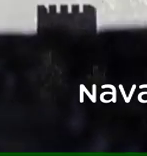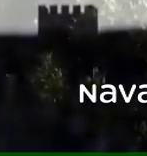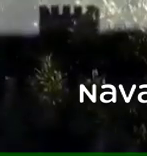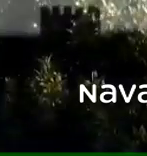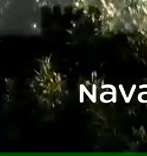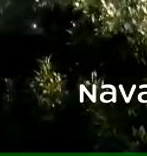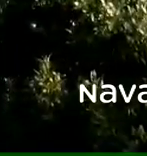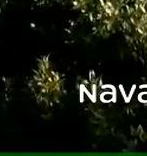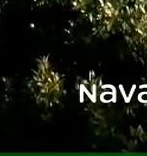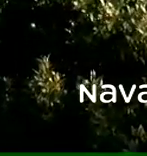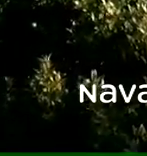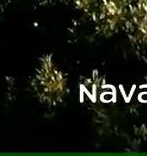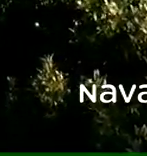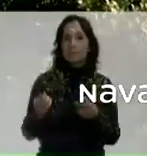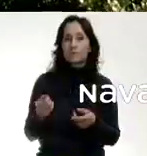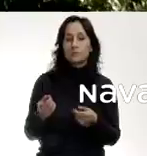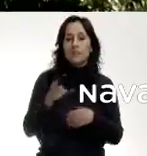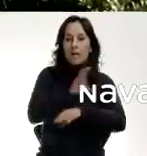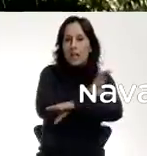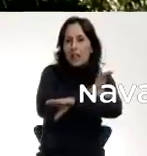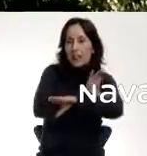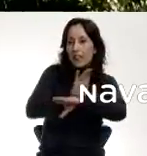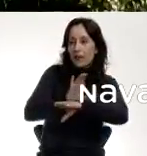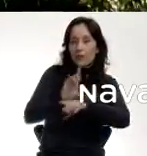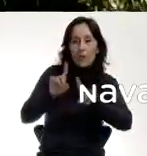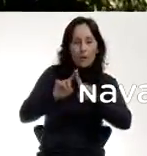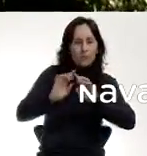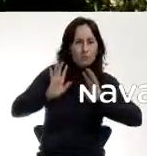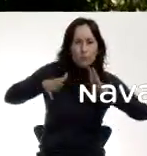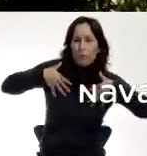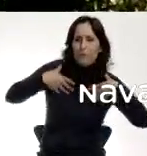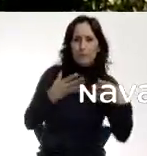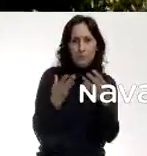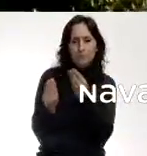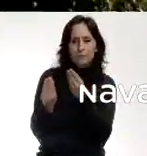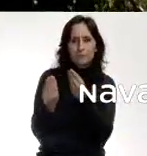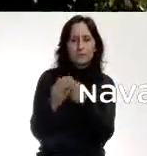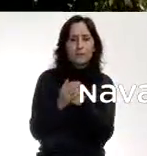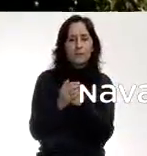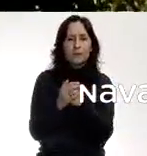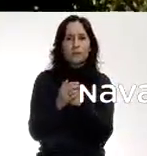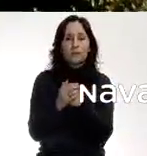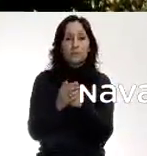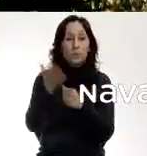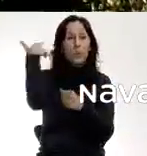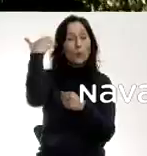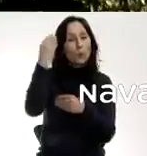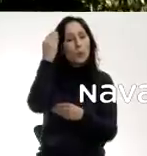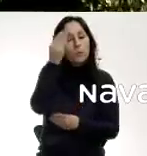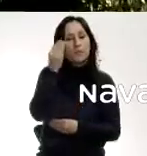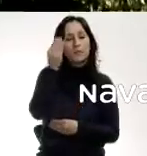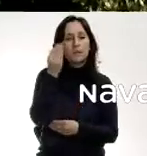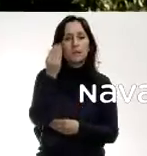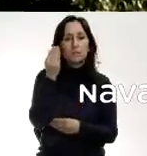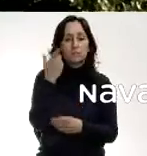El cerco al final también sigue siendo una caja de sorpresas, porque lo que tradicionalmente pensábamos que estaba compuesto el cerco, que era por